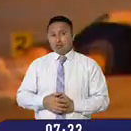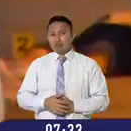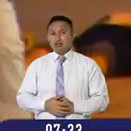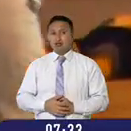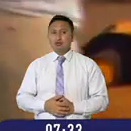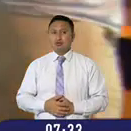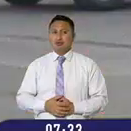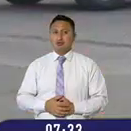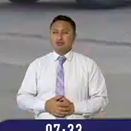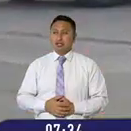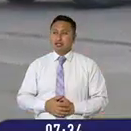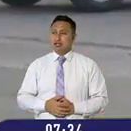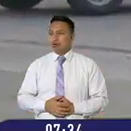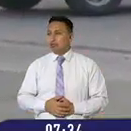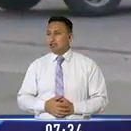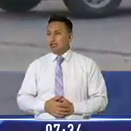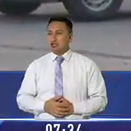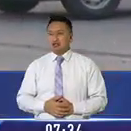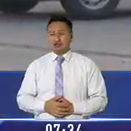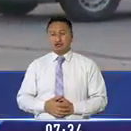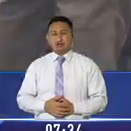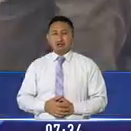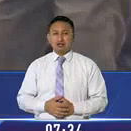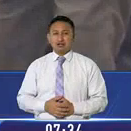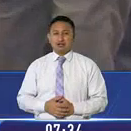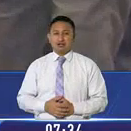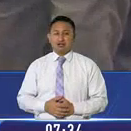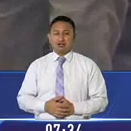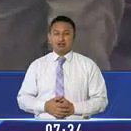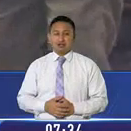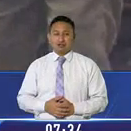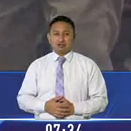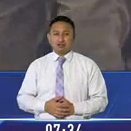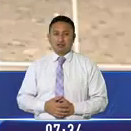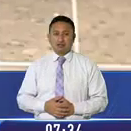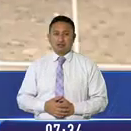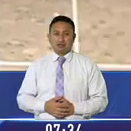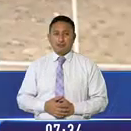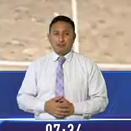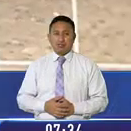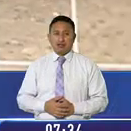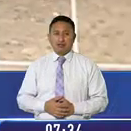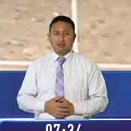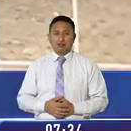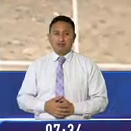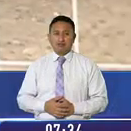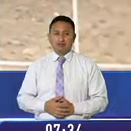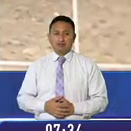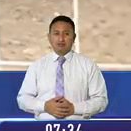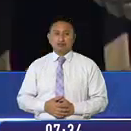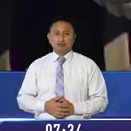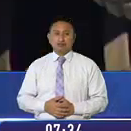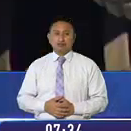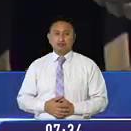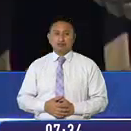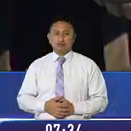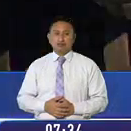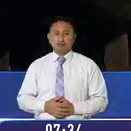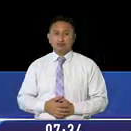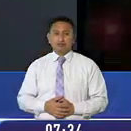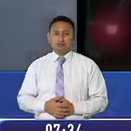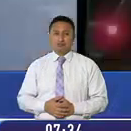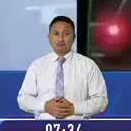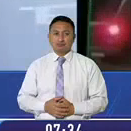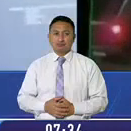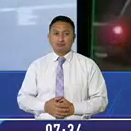Fueron dedicados a matar nada más. Fueron armamento de alto calibre. ¿Para qué? Eran estilo ametralladora. Que